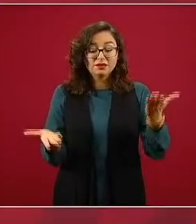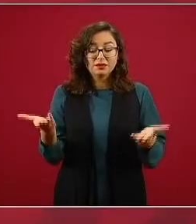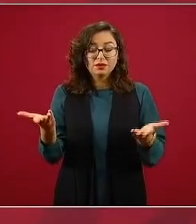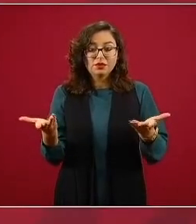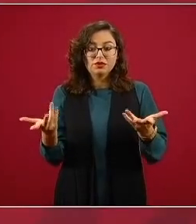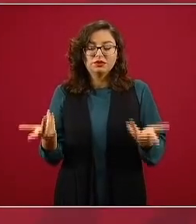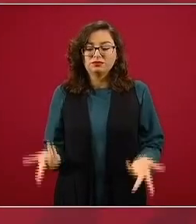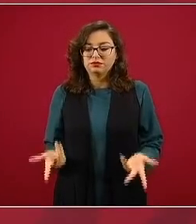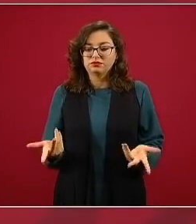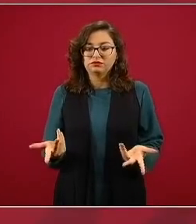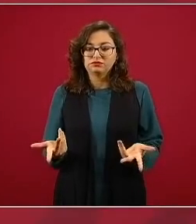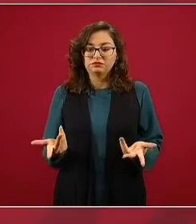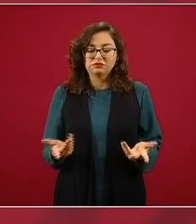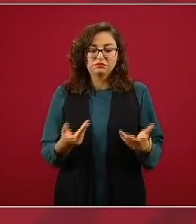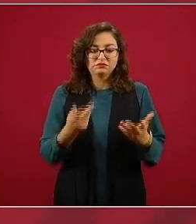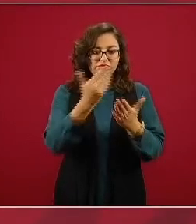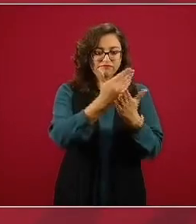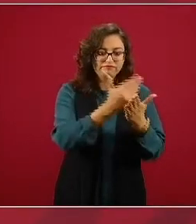principios y eficacia.